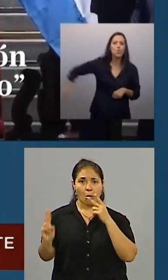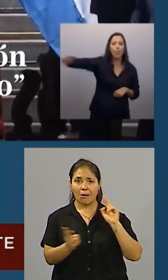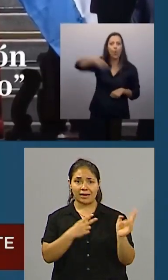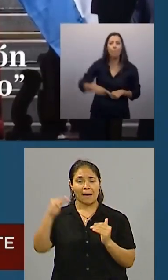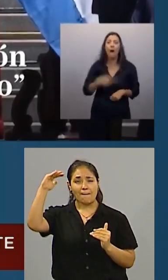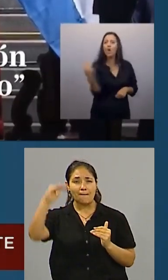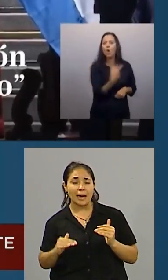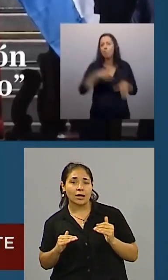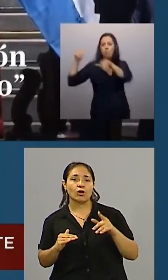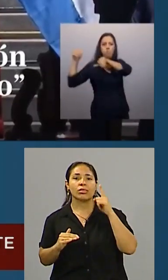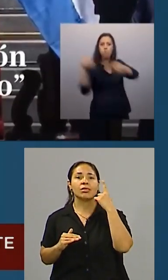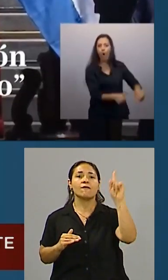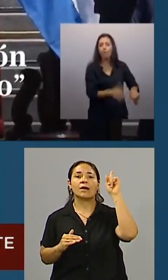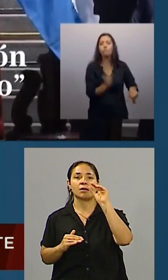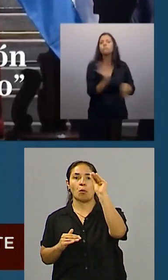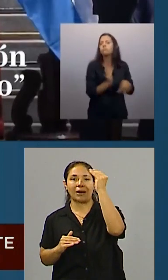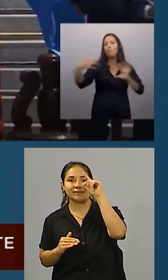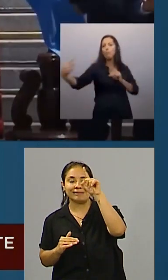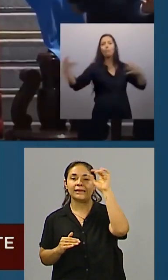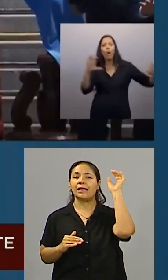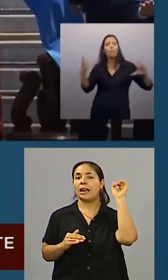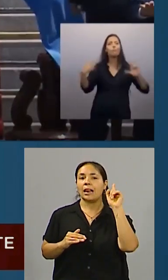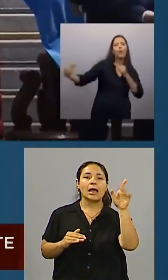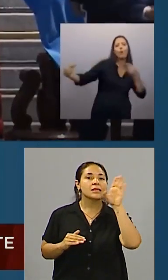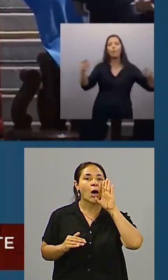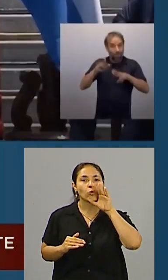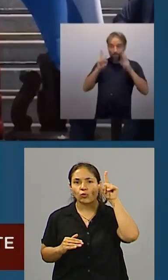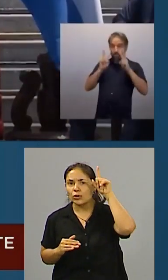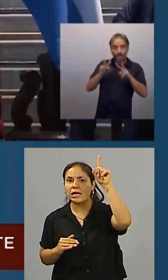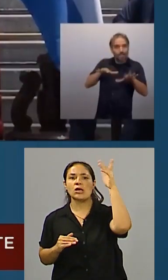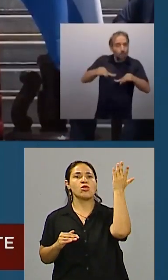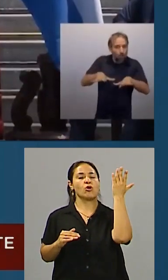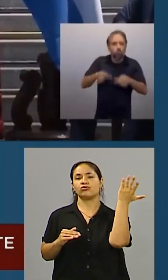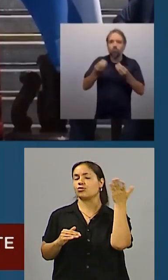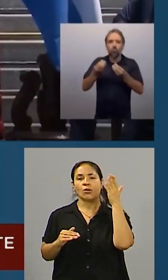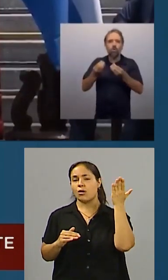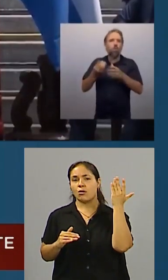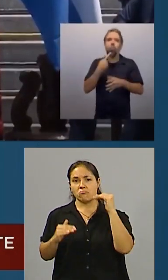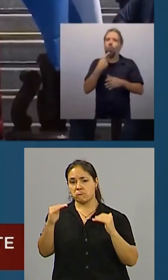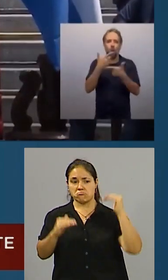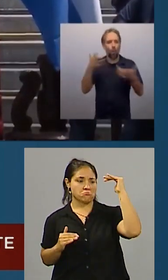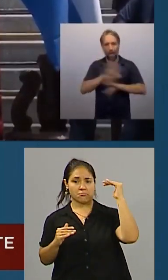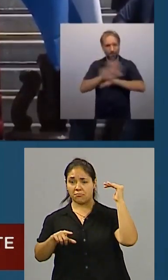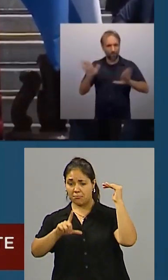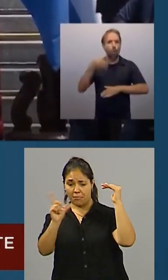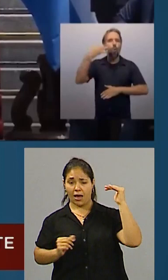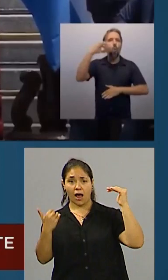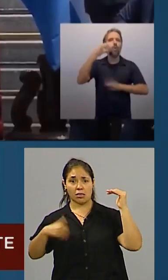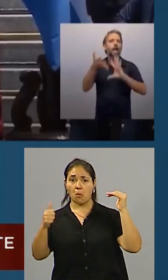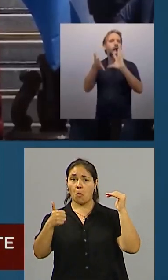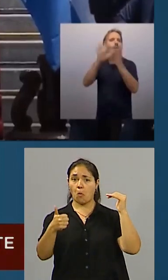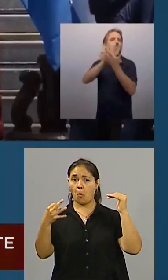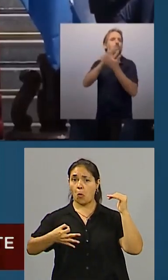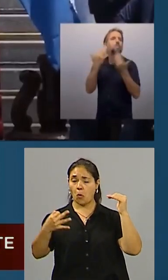a las que tuvo Brasil, a las que tuvo Estados Unidos, fuimos uno de los mejores países de la región, así